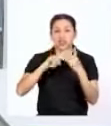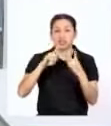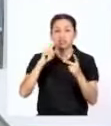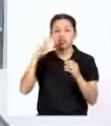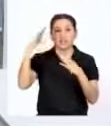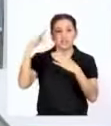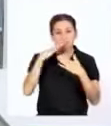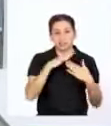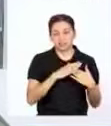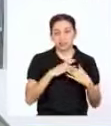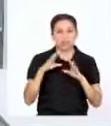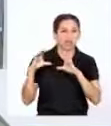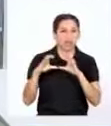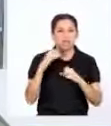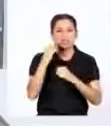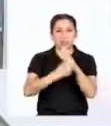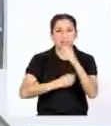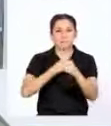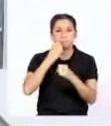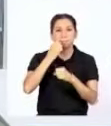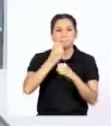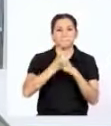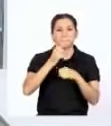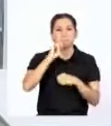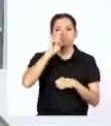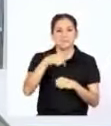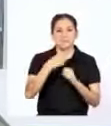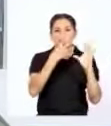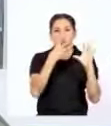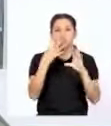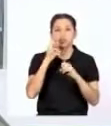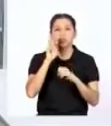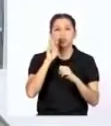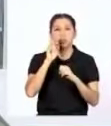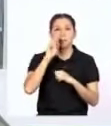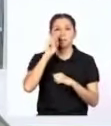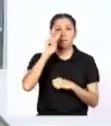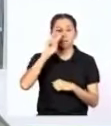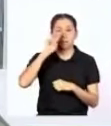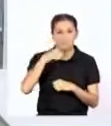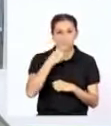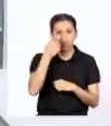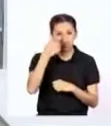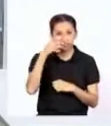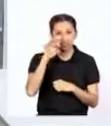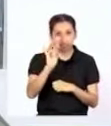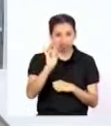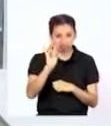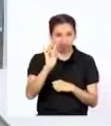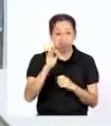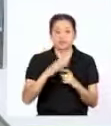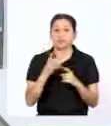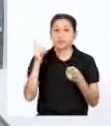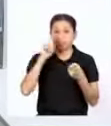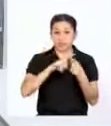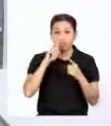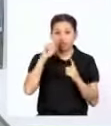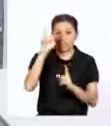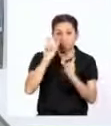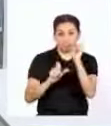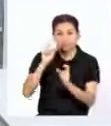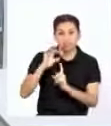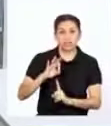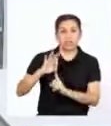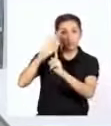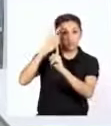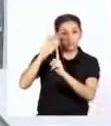Discriminación, realizada en el año 2017, las entrevistas a